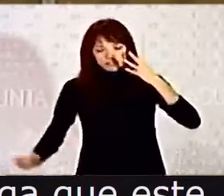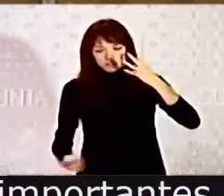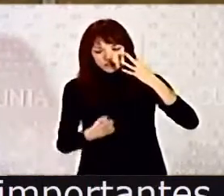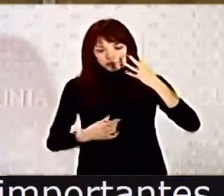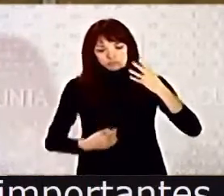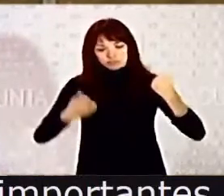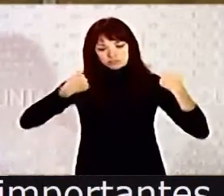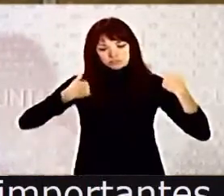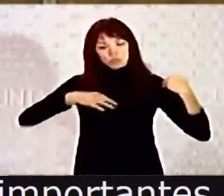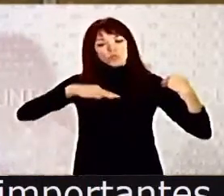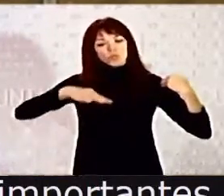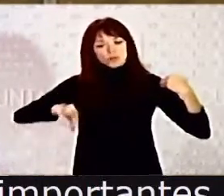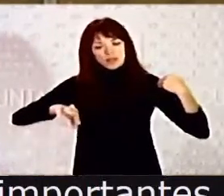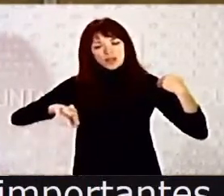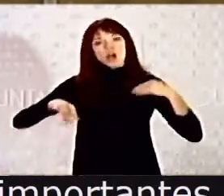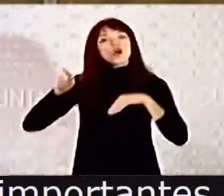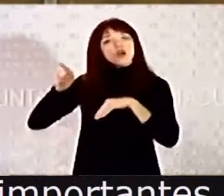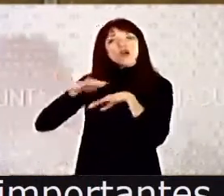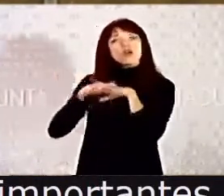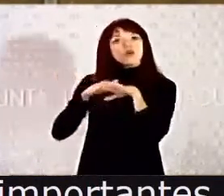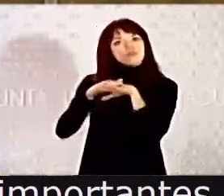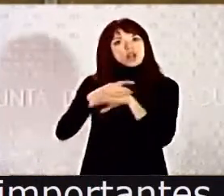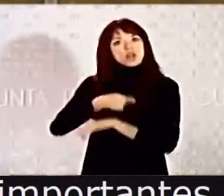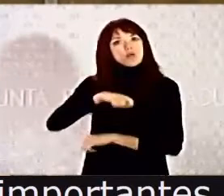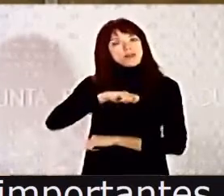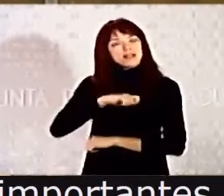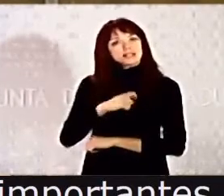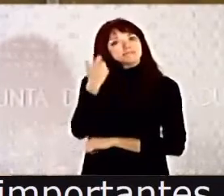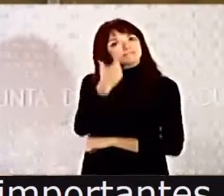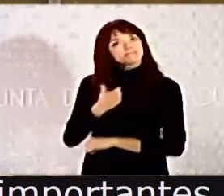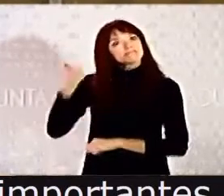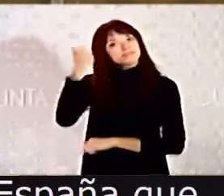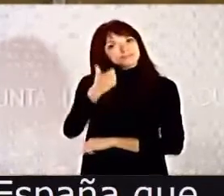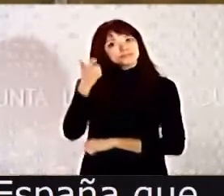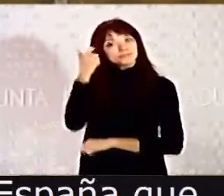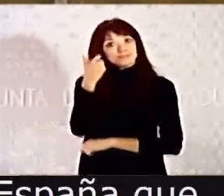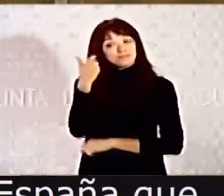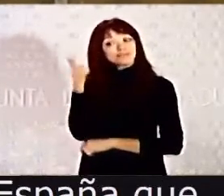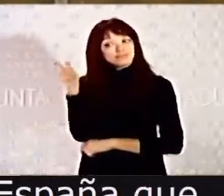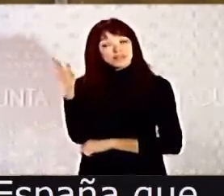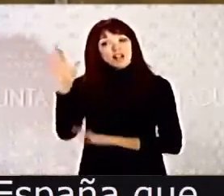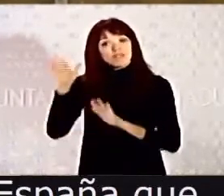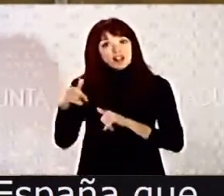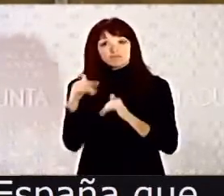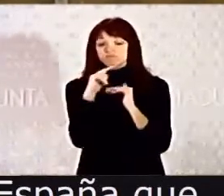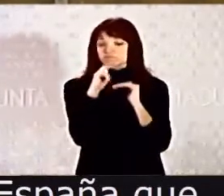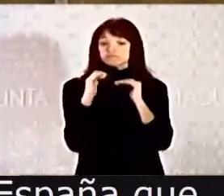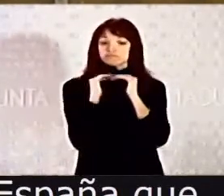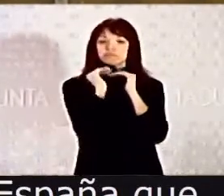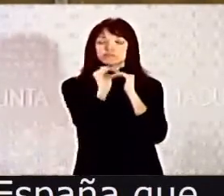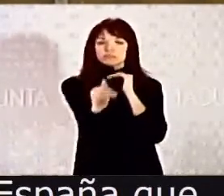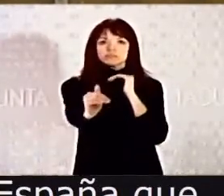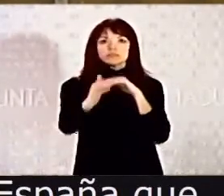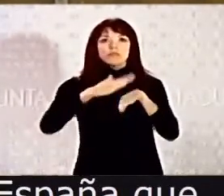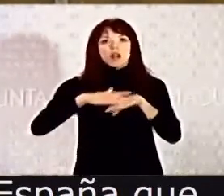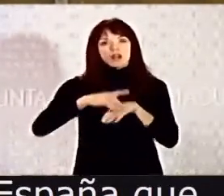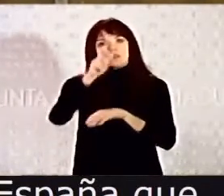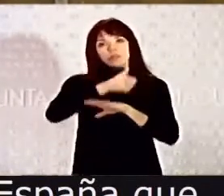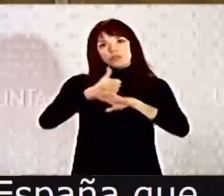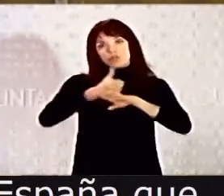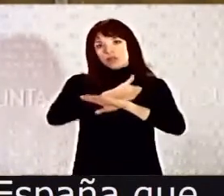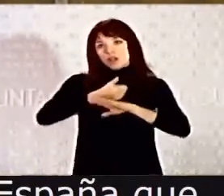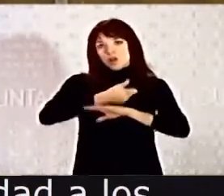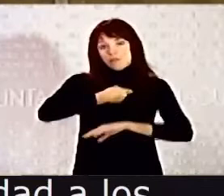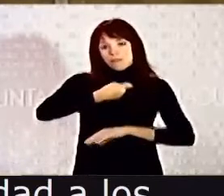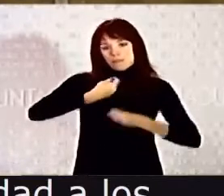con un Gobierno de España que dure en el tiempo y que, por lo tanto, dé una estabilidad al conjunto de los españoles y